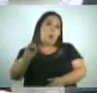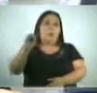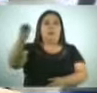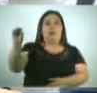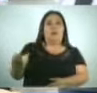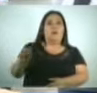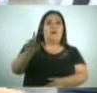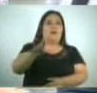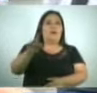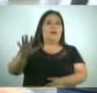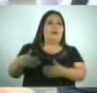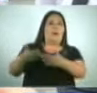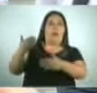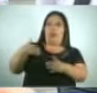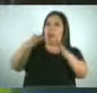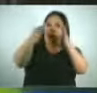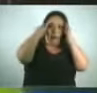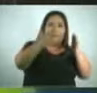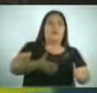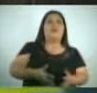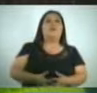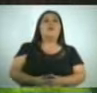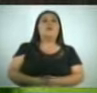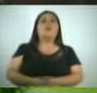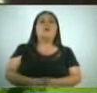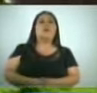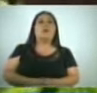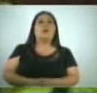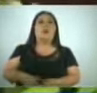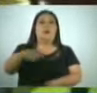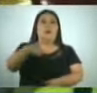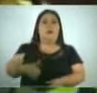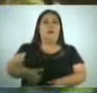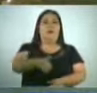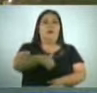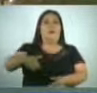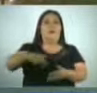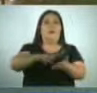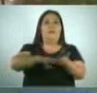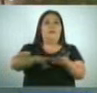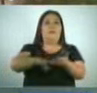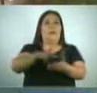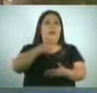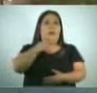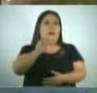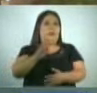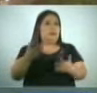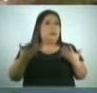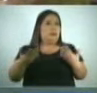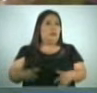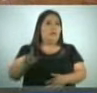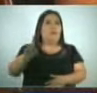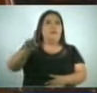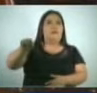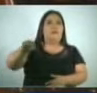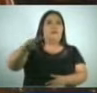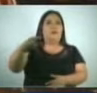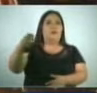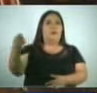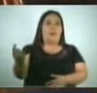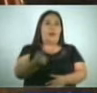no atendemos en tiempos regulares. Mientras que Comando de Salvamento dice que ya tiene 1.200